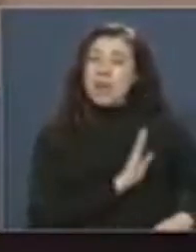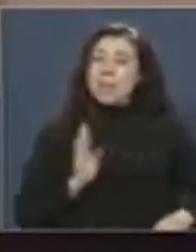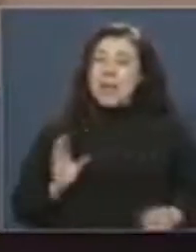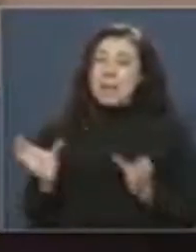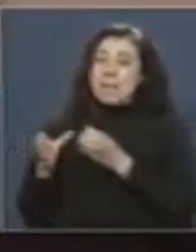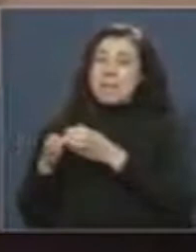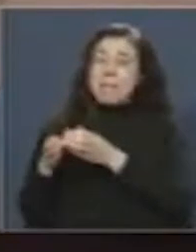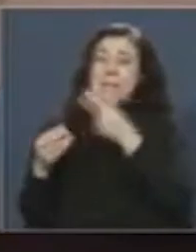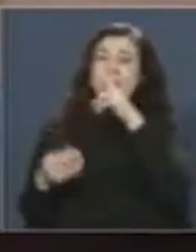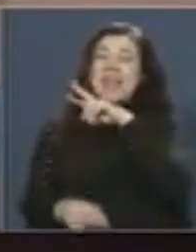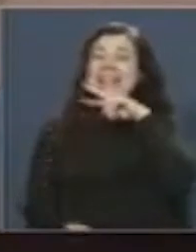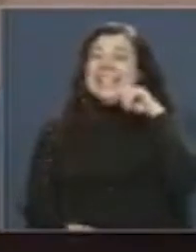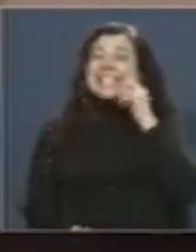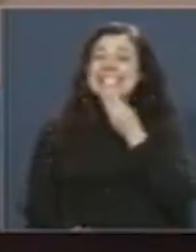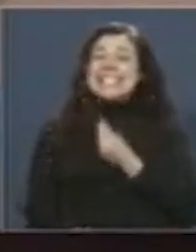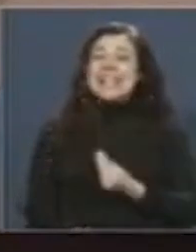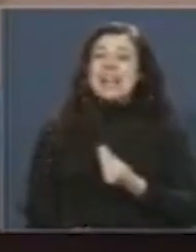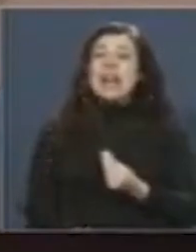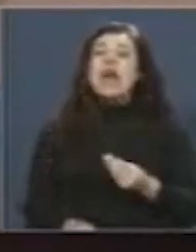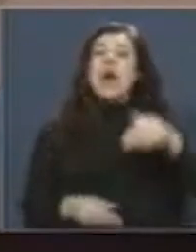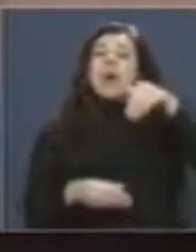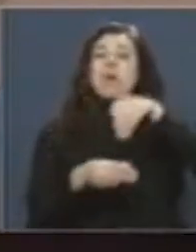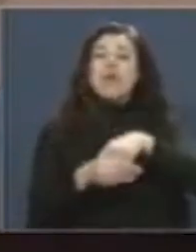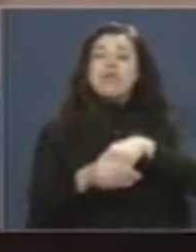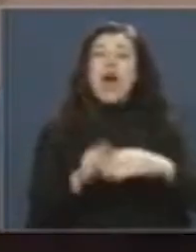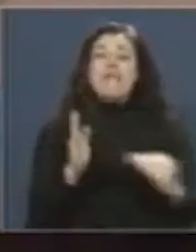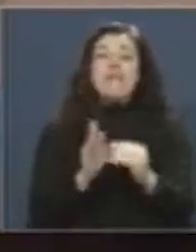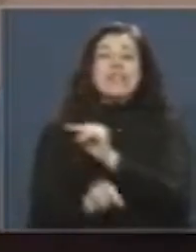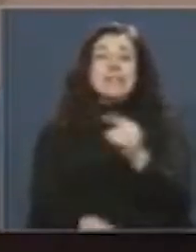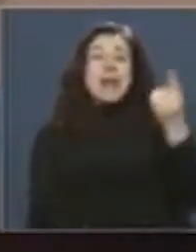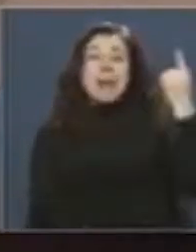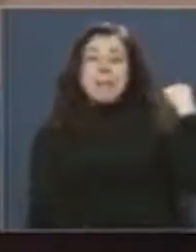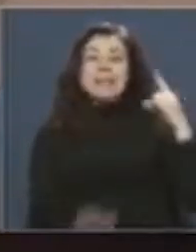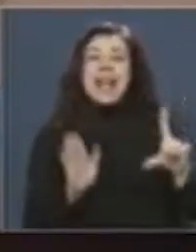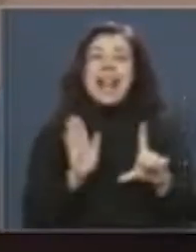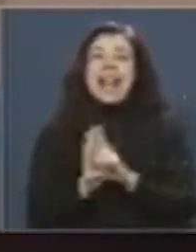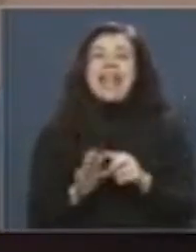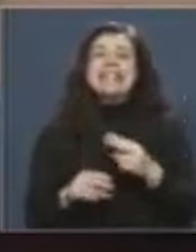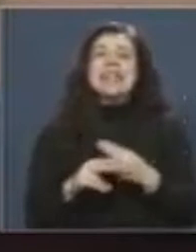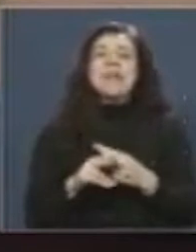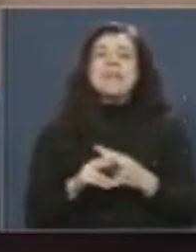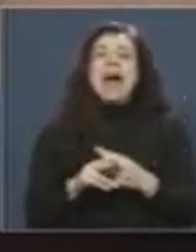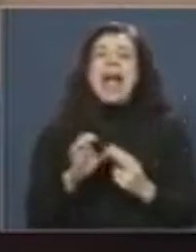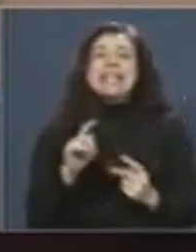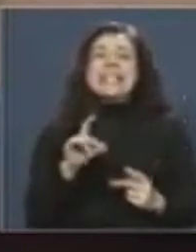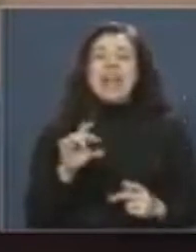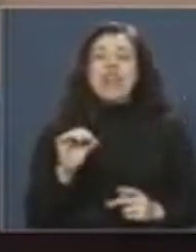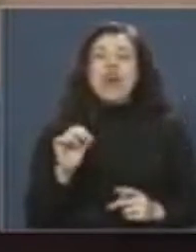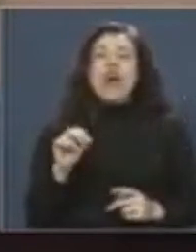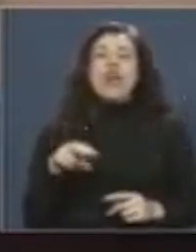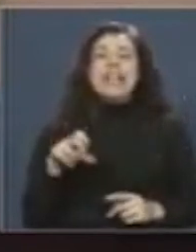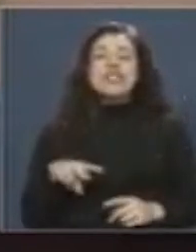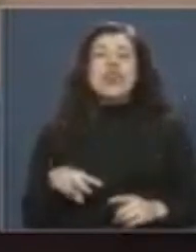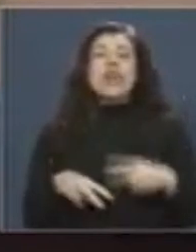delegación de Israel promovieron y votaron a favor la semana recién pasada de la ley Estado-Nación del Pueblo Judío, que reserva